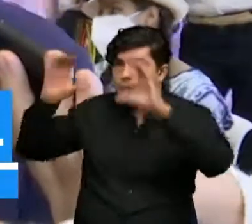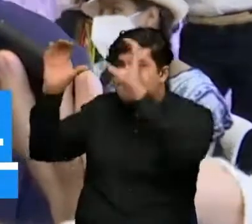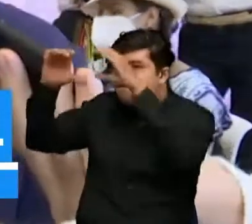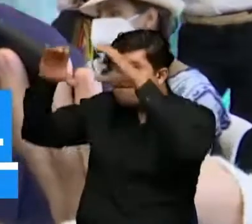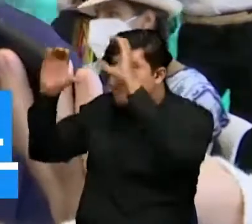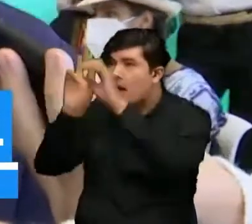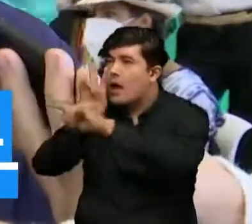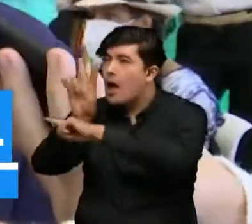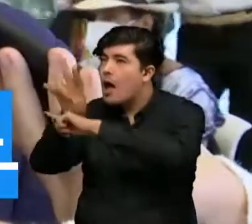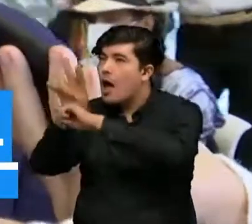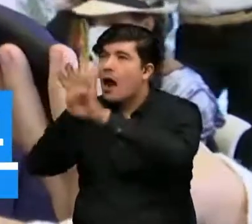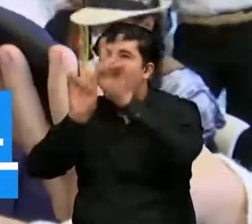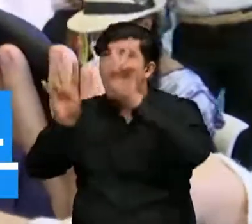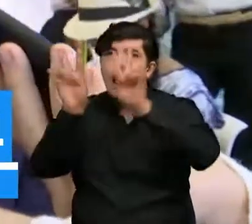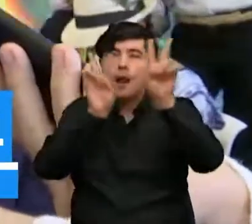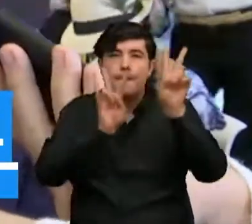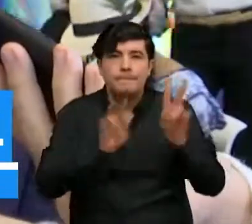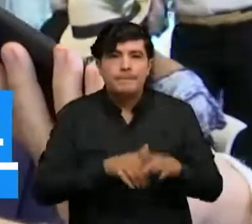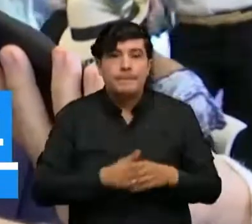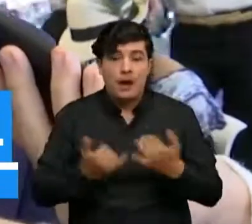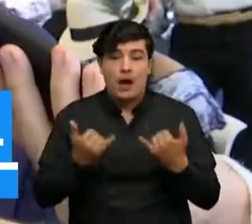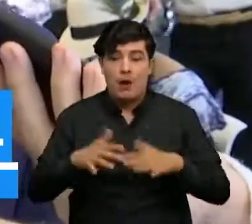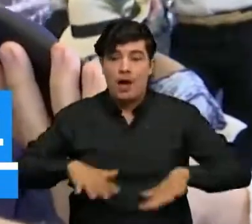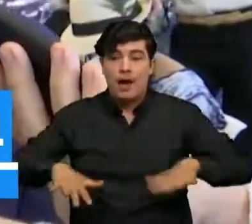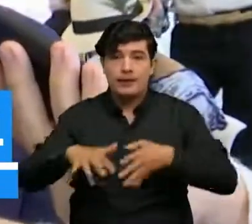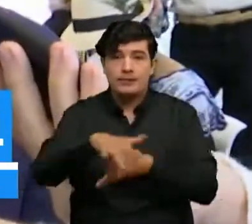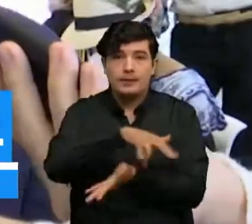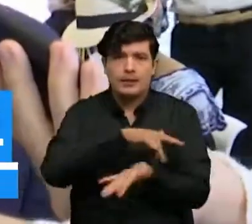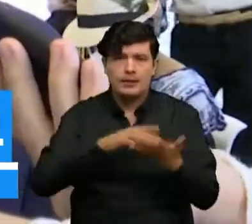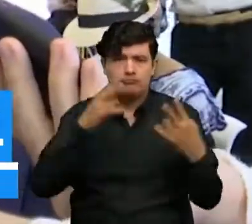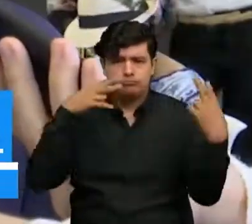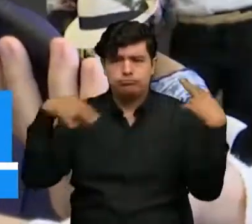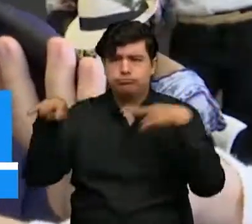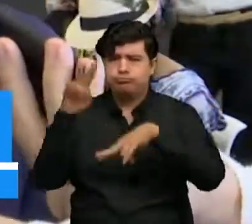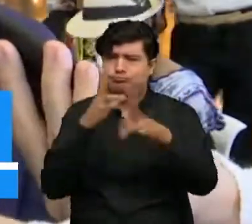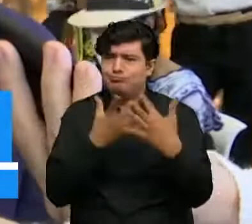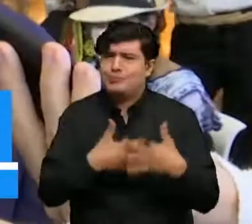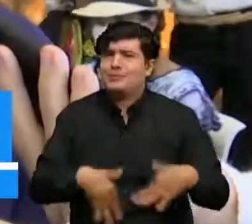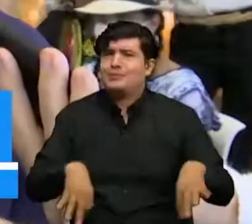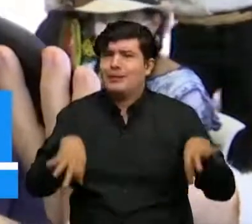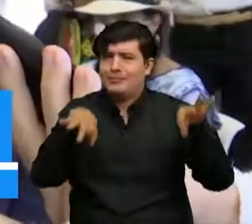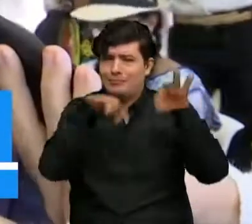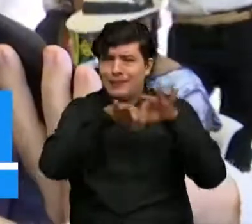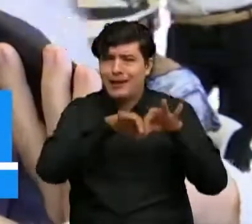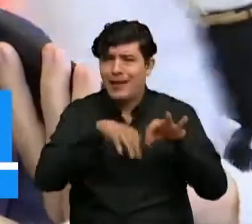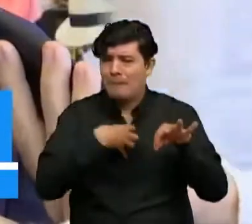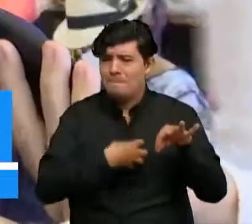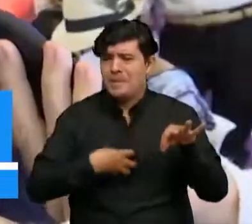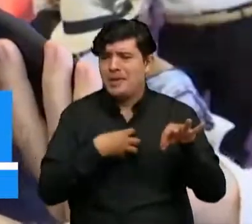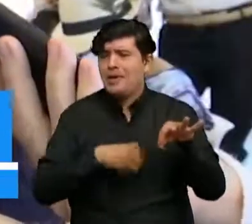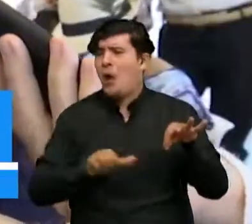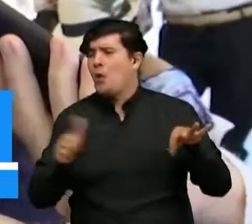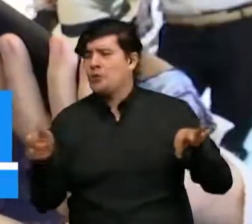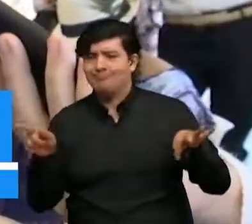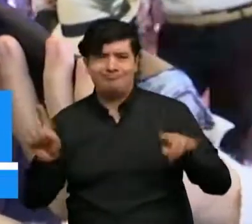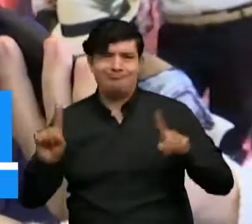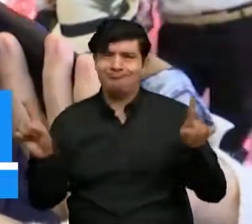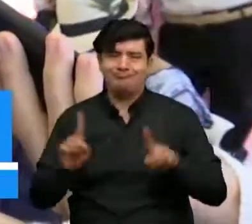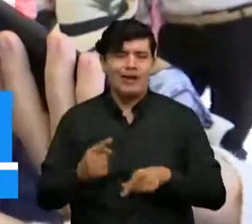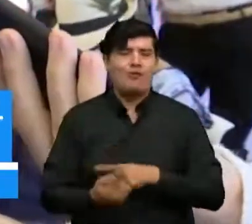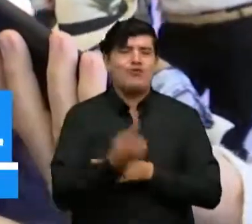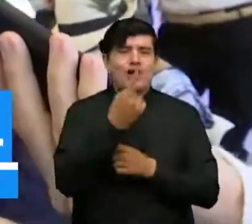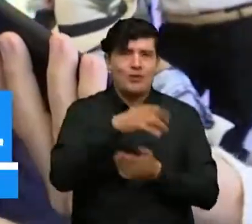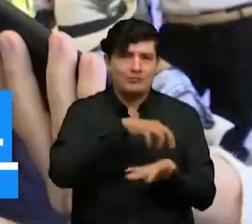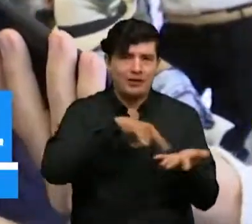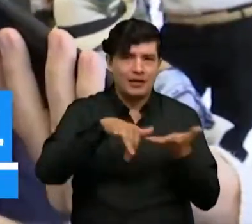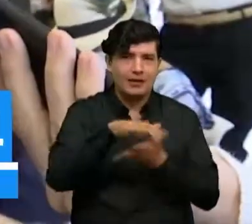una infraestructura turística que sin duda no tiene nada que envidiar a otros territorios y que cada día estamos articulando